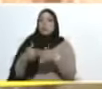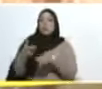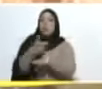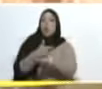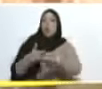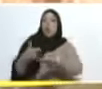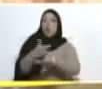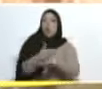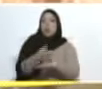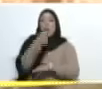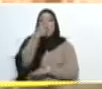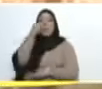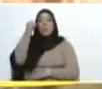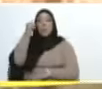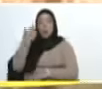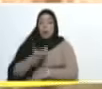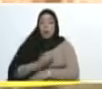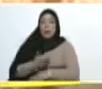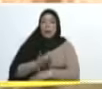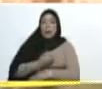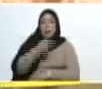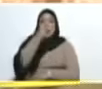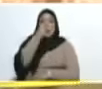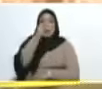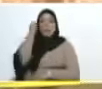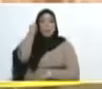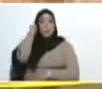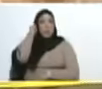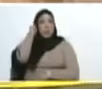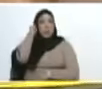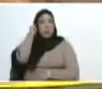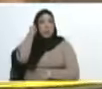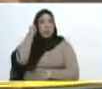gobernadores, gobernadoras, alcaldes, alcaldesas,